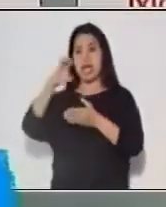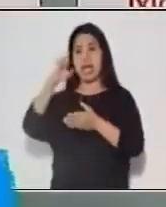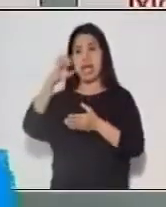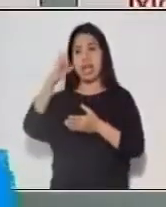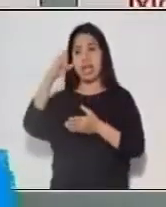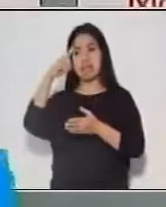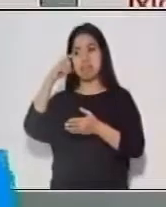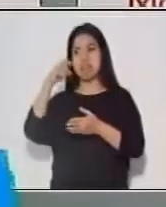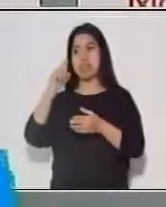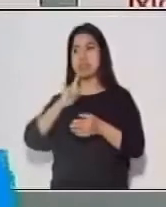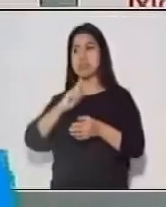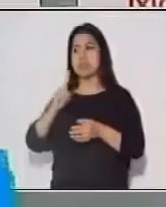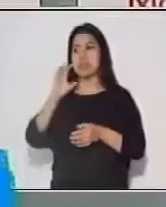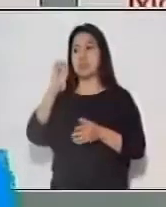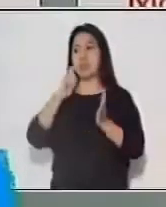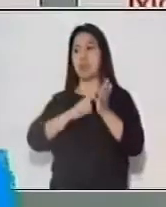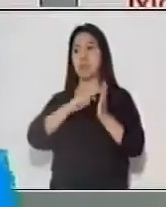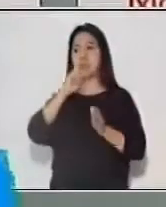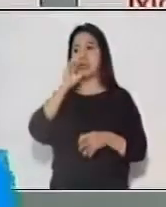0.055.